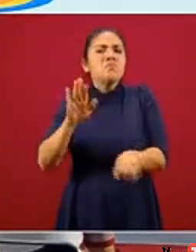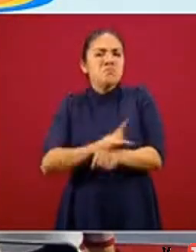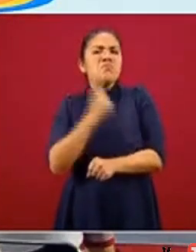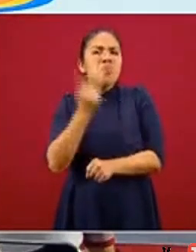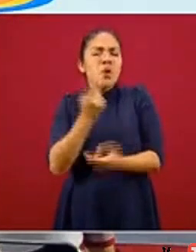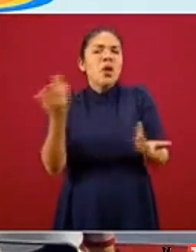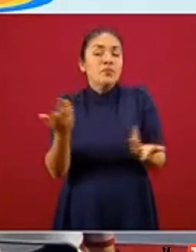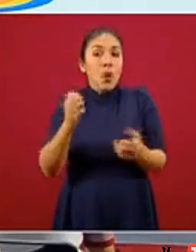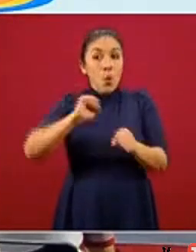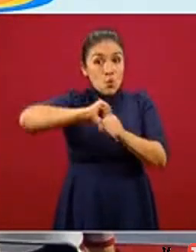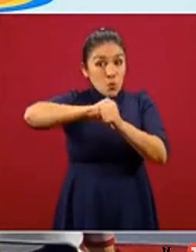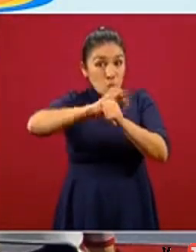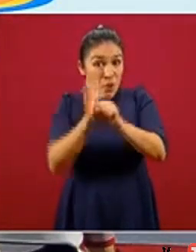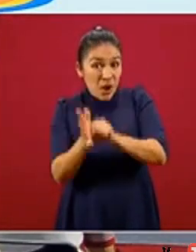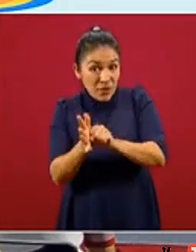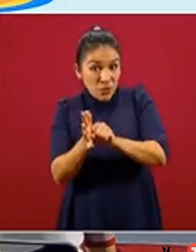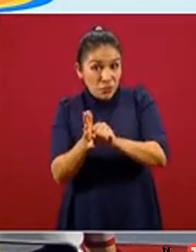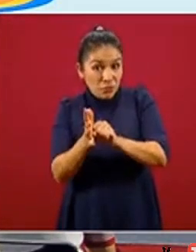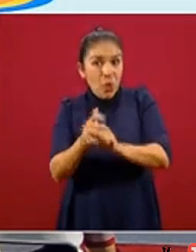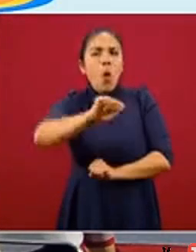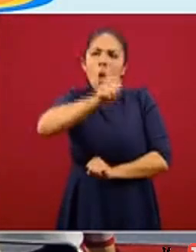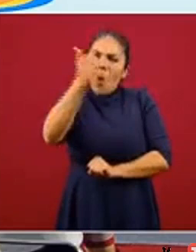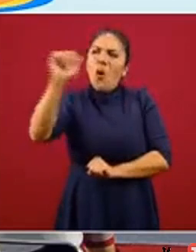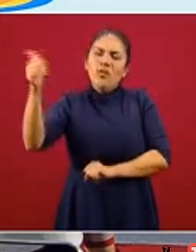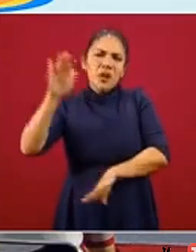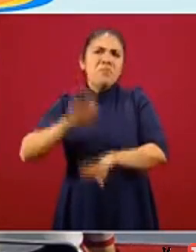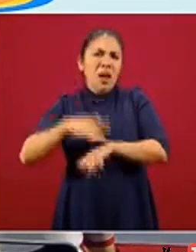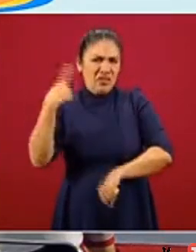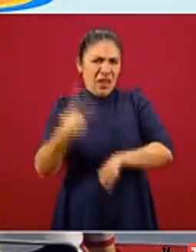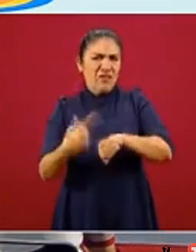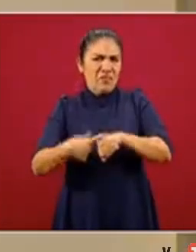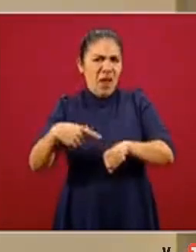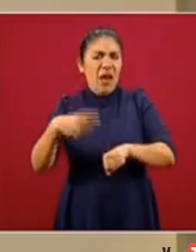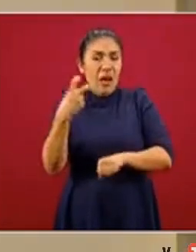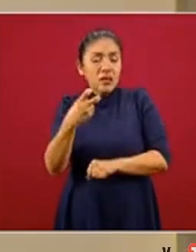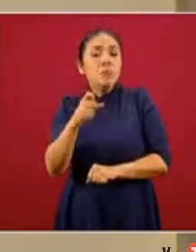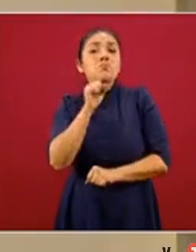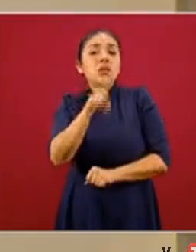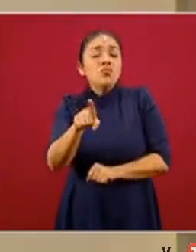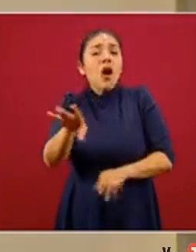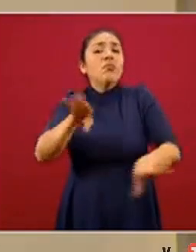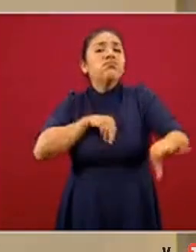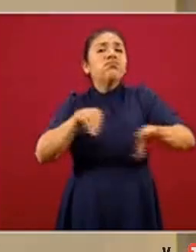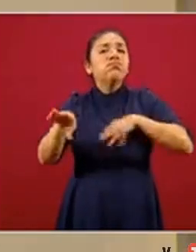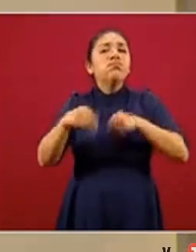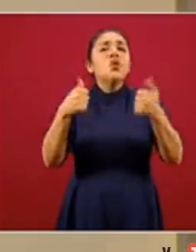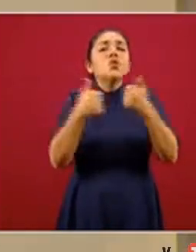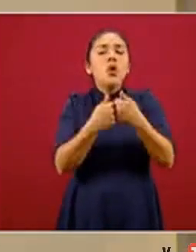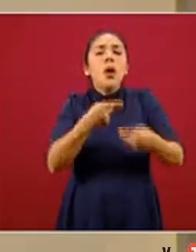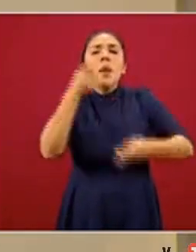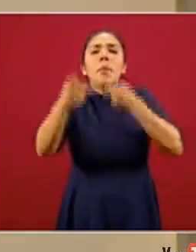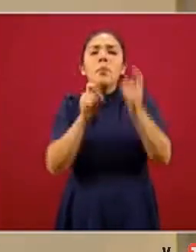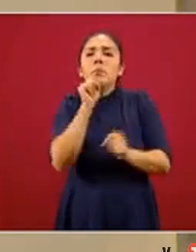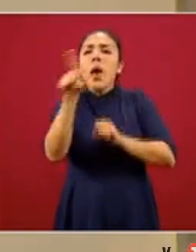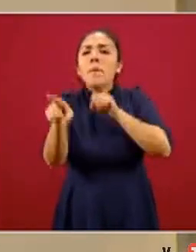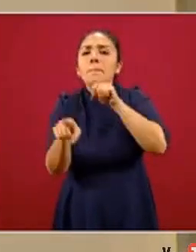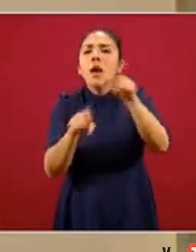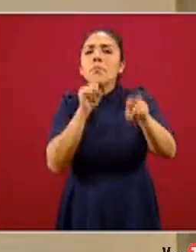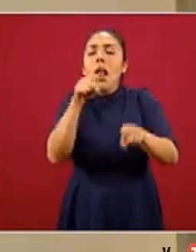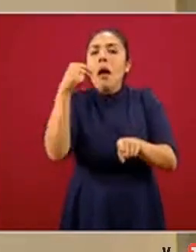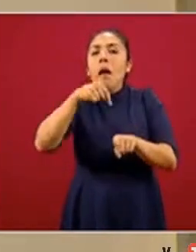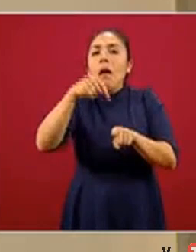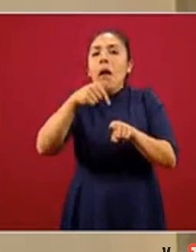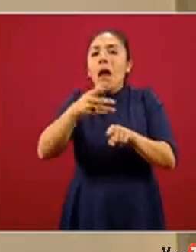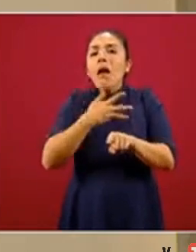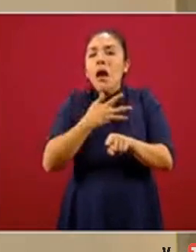el coronavirus y otras enfermedades respiratorias se transmiten a través de las gotas de saliva. Y si